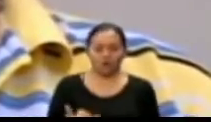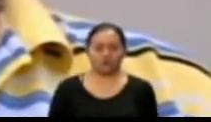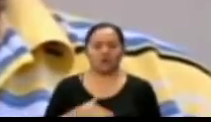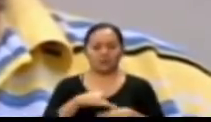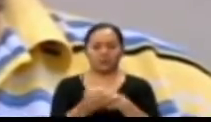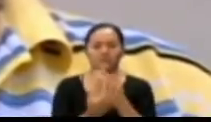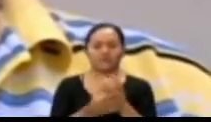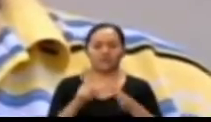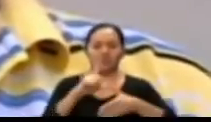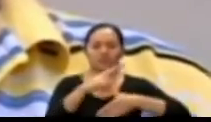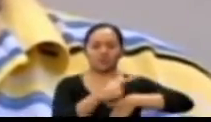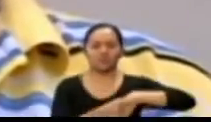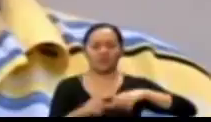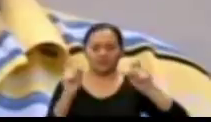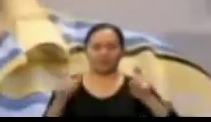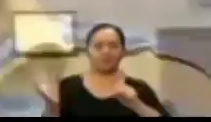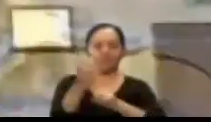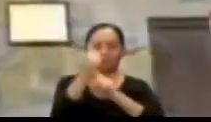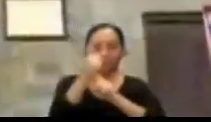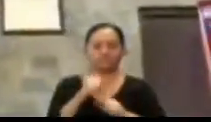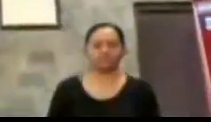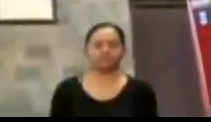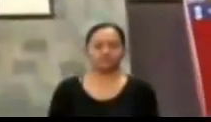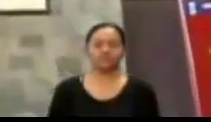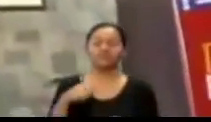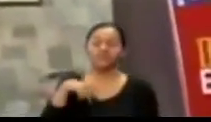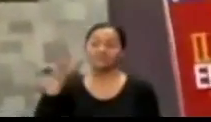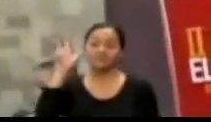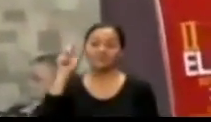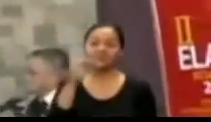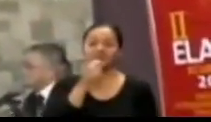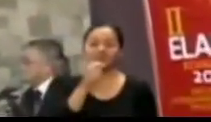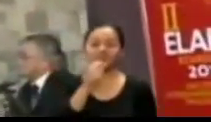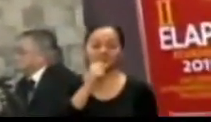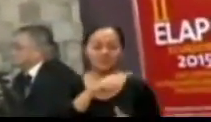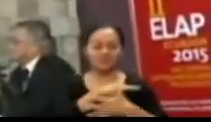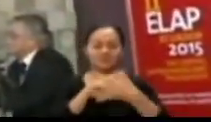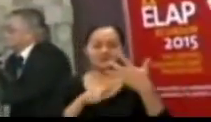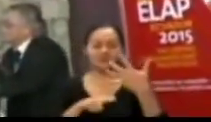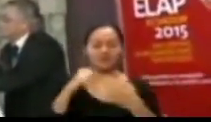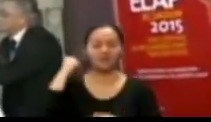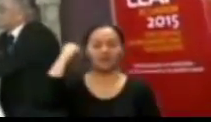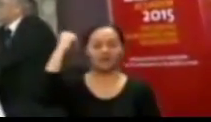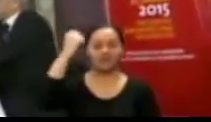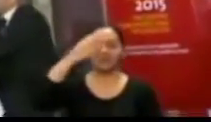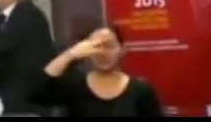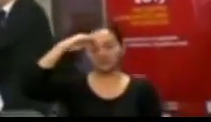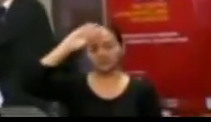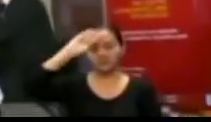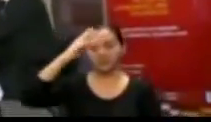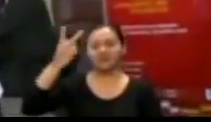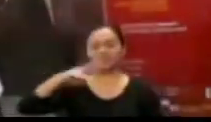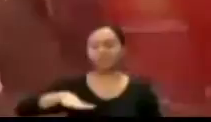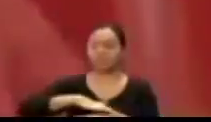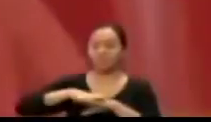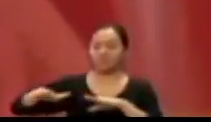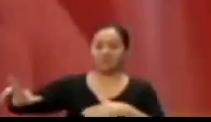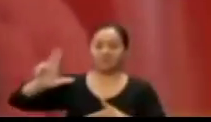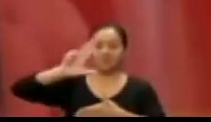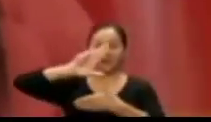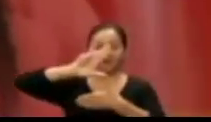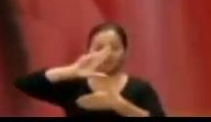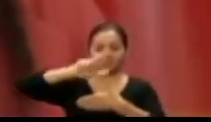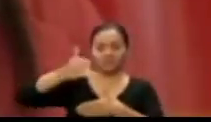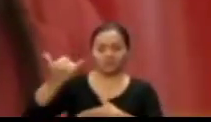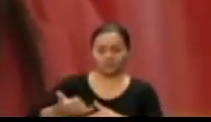siglo y tenemos que conquistarlo. Escuchábamos la entrevista a los cinco héroes cubanos que también estarán invitados a este encuentro